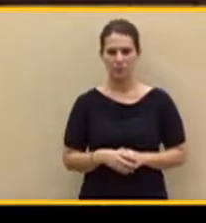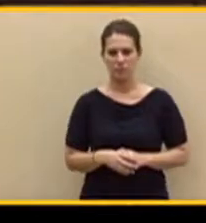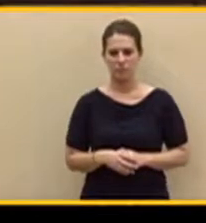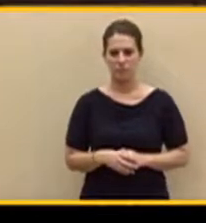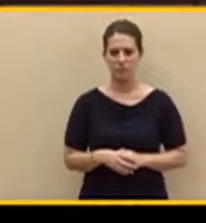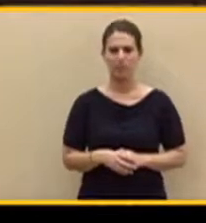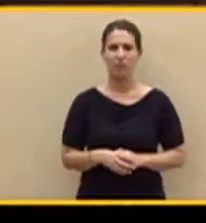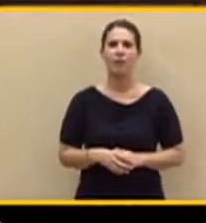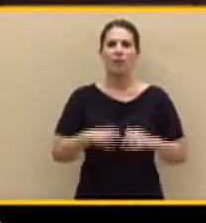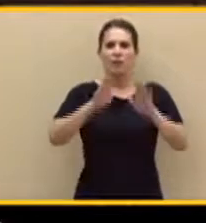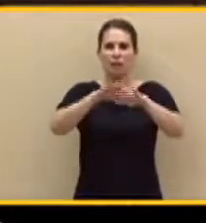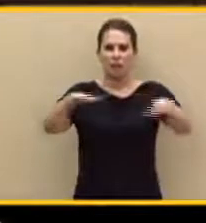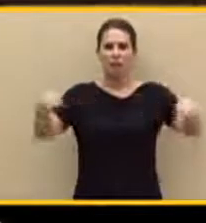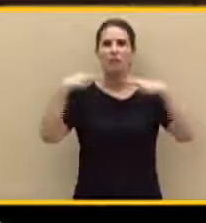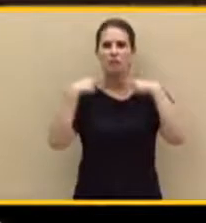Señorías,